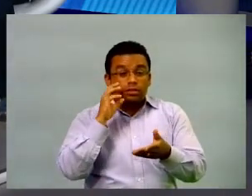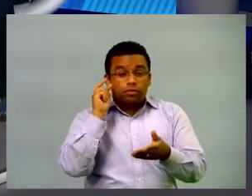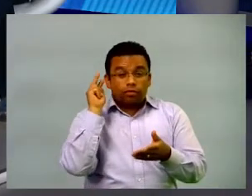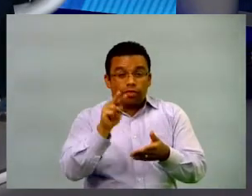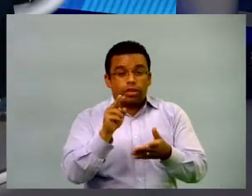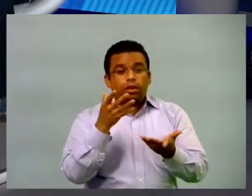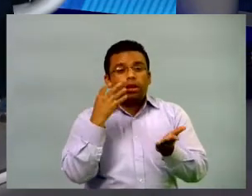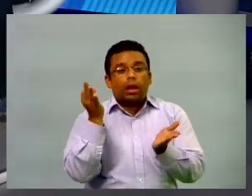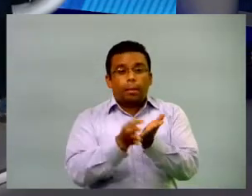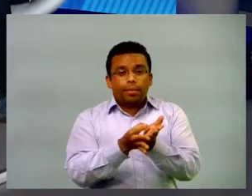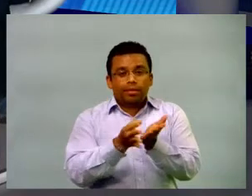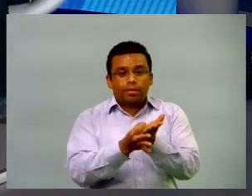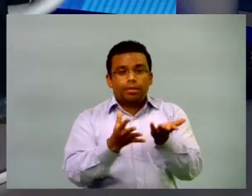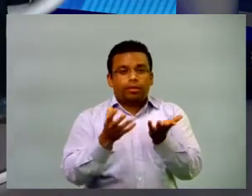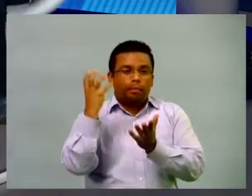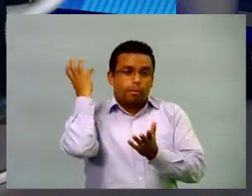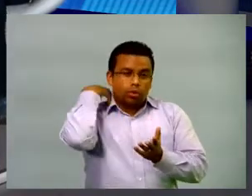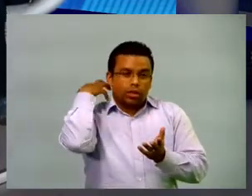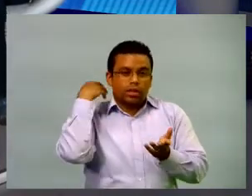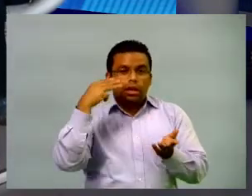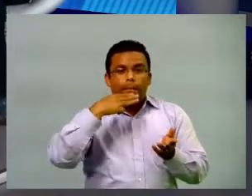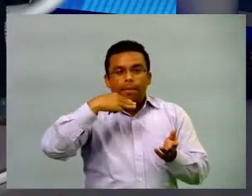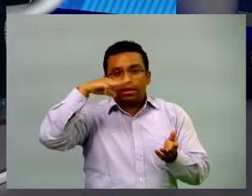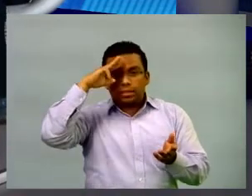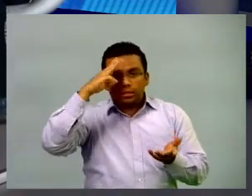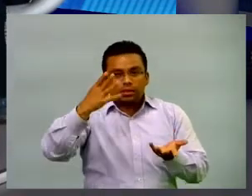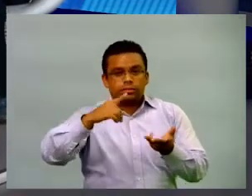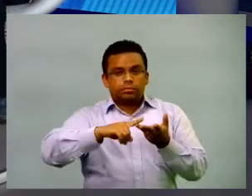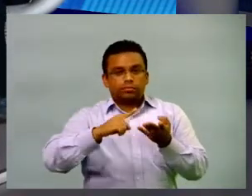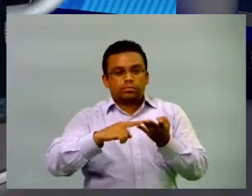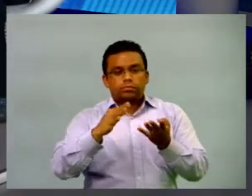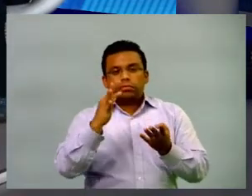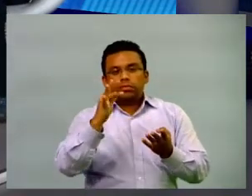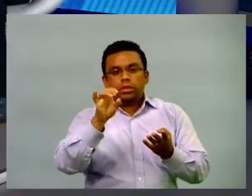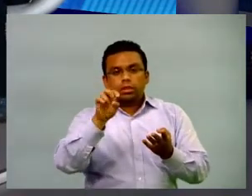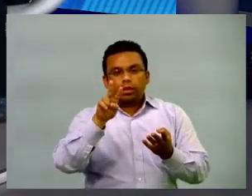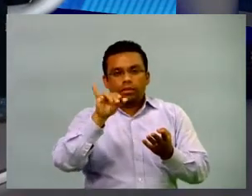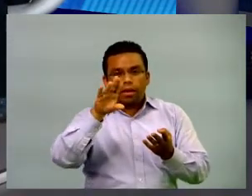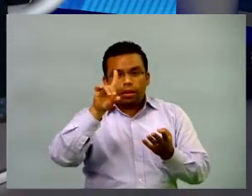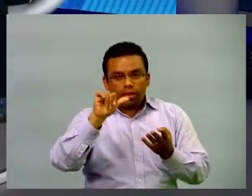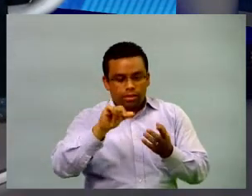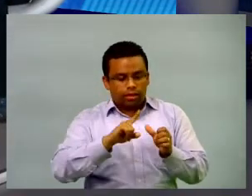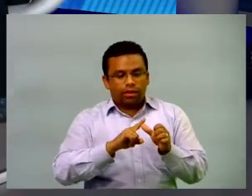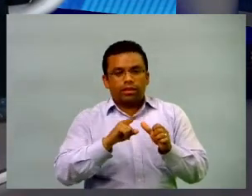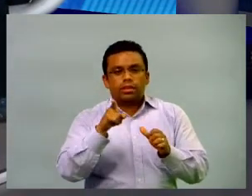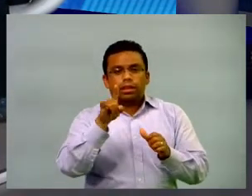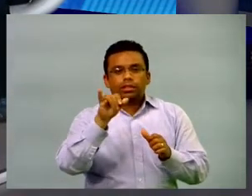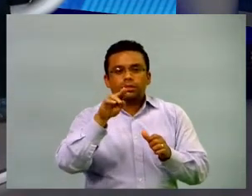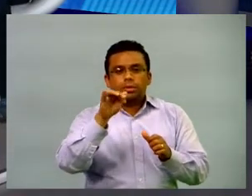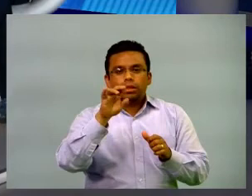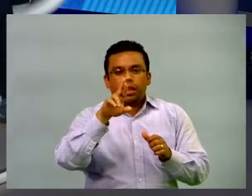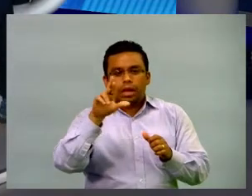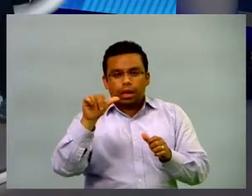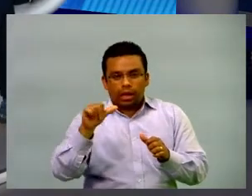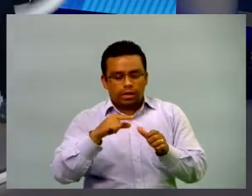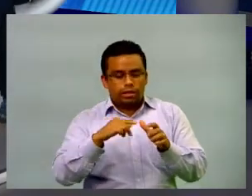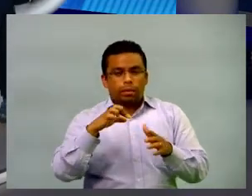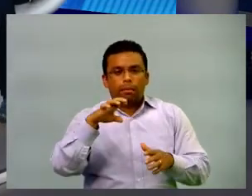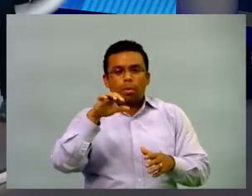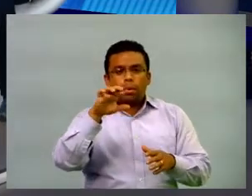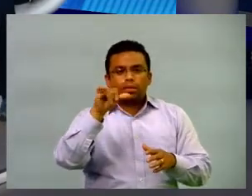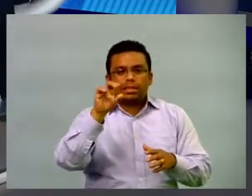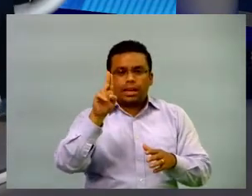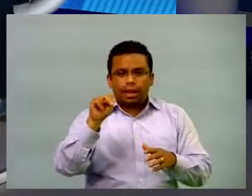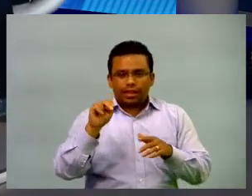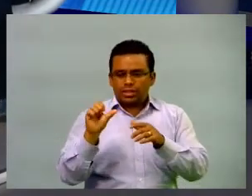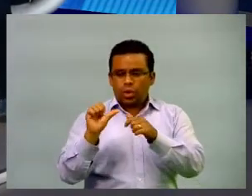como Montería o Medellín, sino vemos experiencias de La Tebaida, vemos experiencias de Cimitarra, de Popayán,